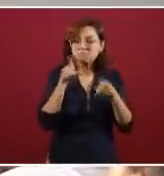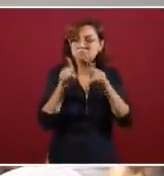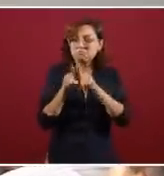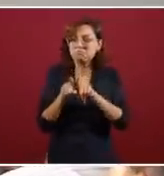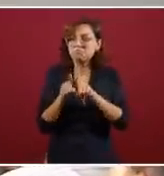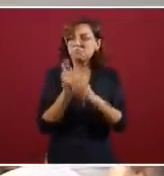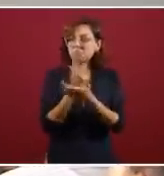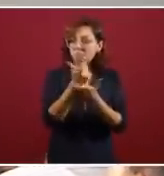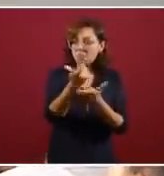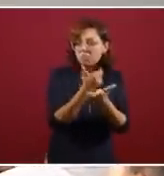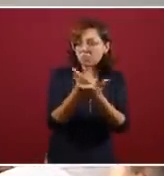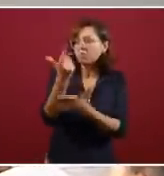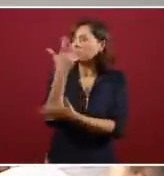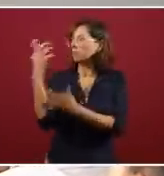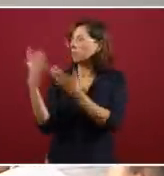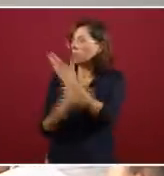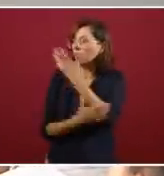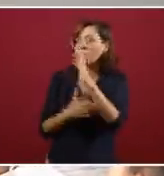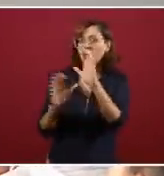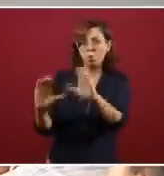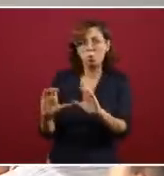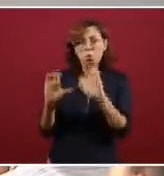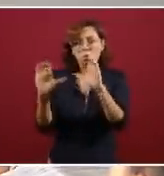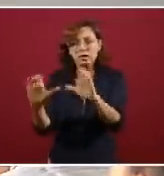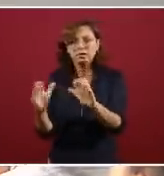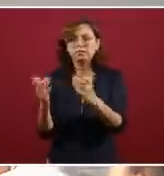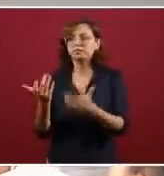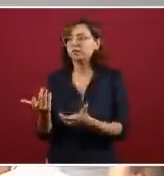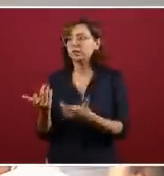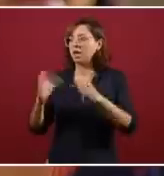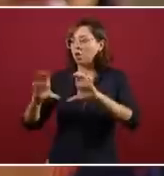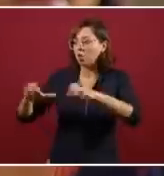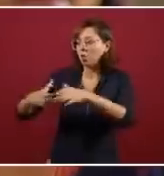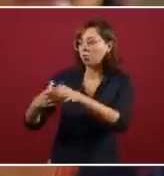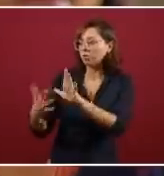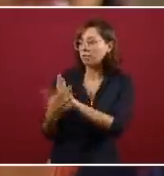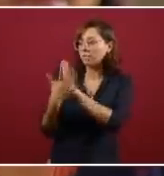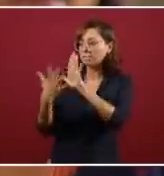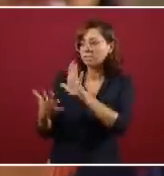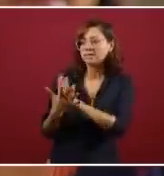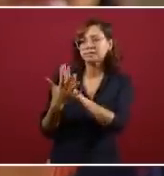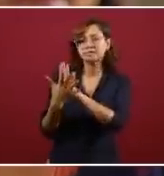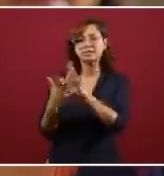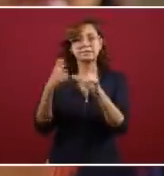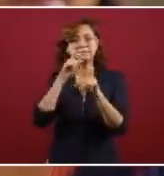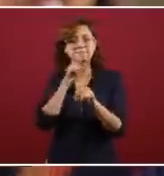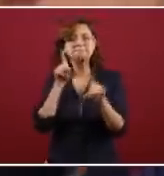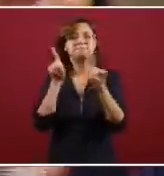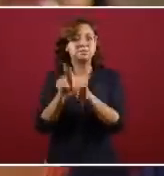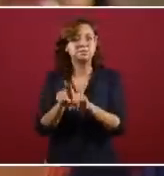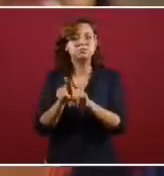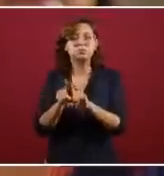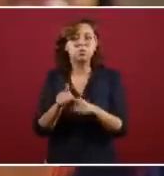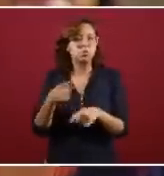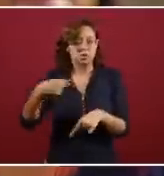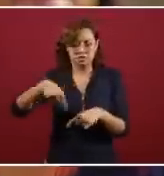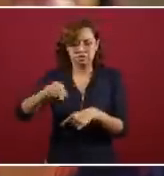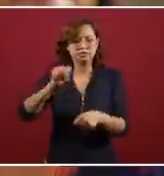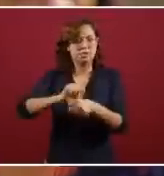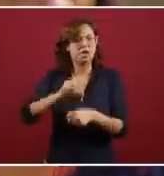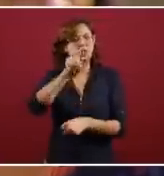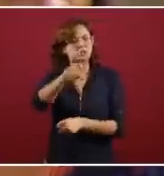a los salarios, se cuidara el medio ambiente, hubiera participación con las comunidades y de igual manera lo hizo esta misma semana.